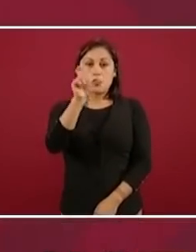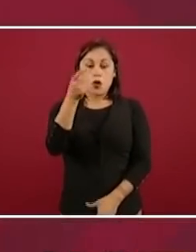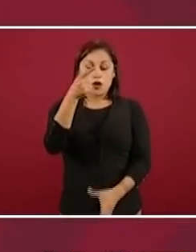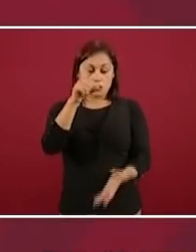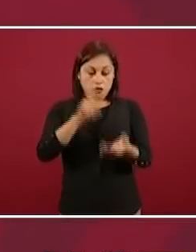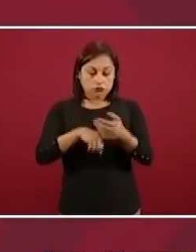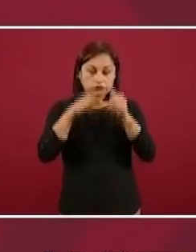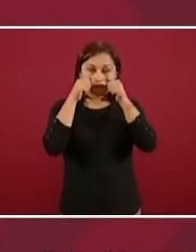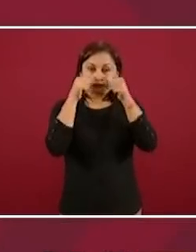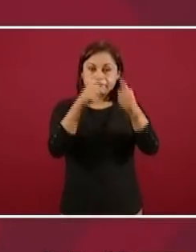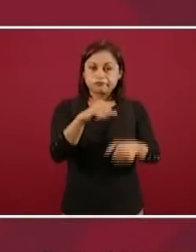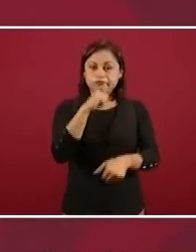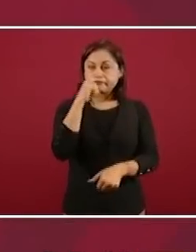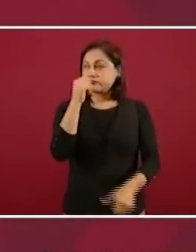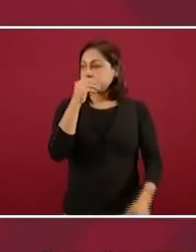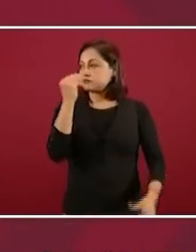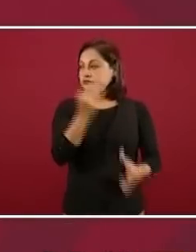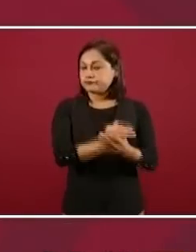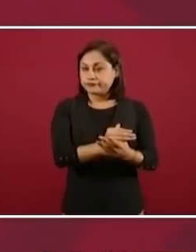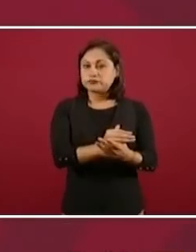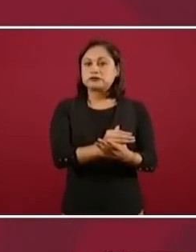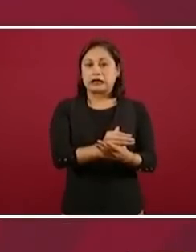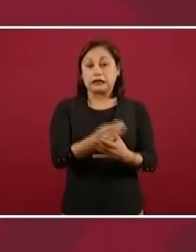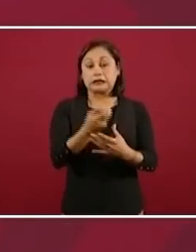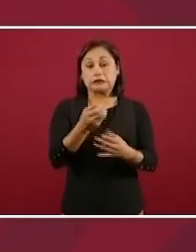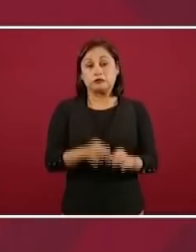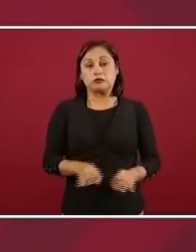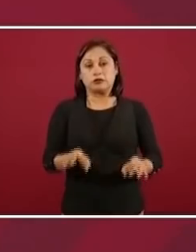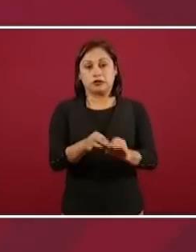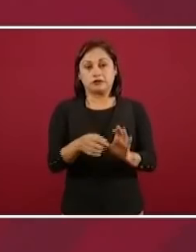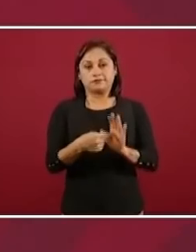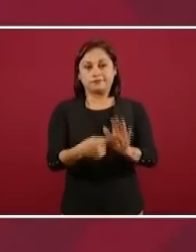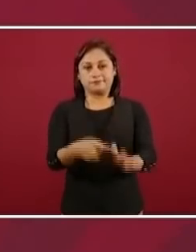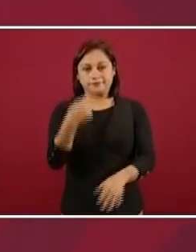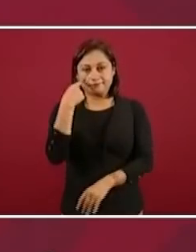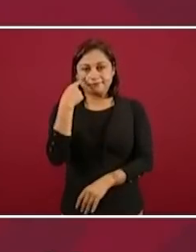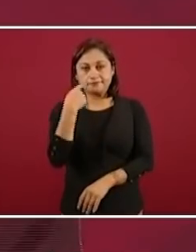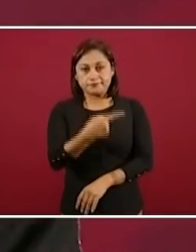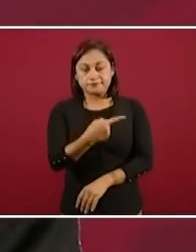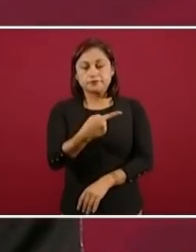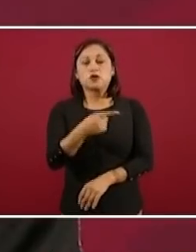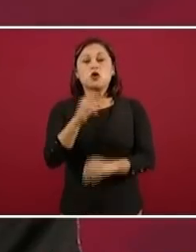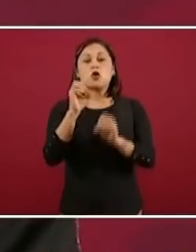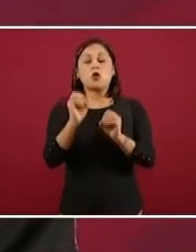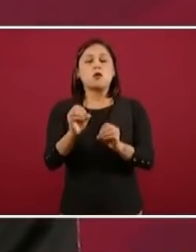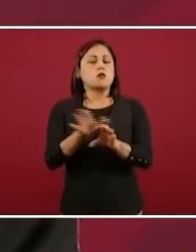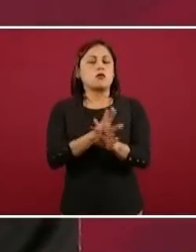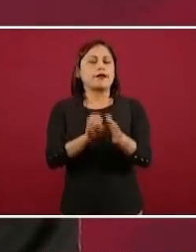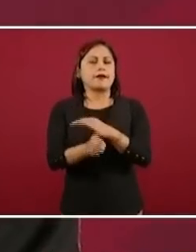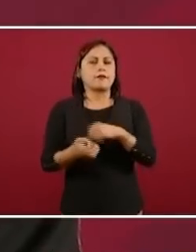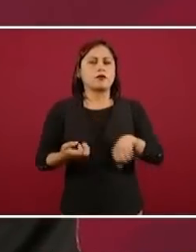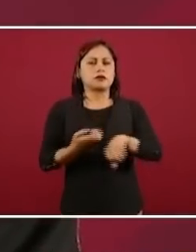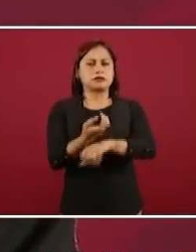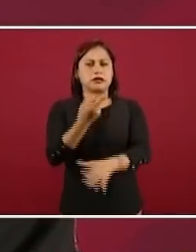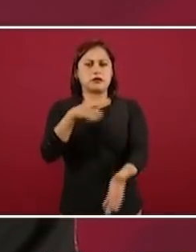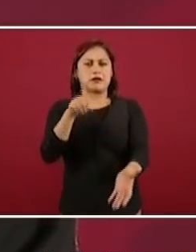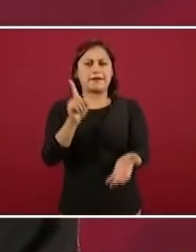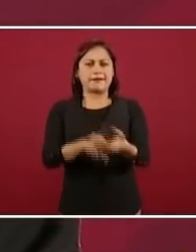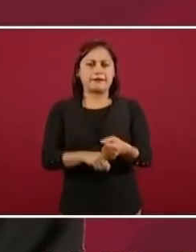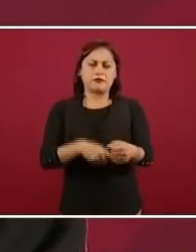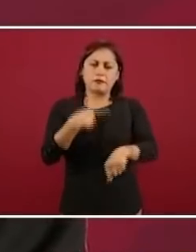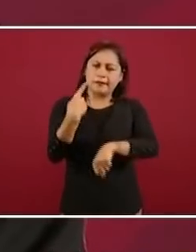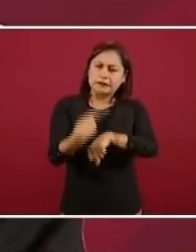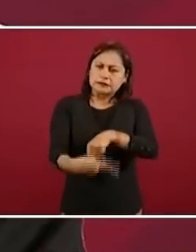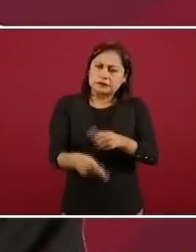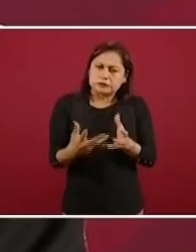cuándo hay mucha incidencia delictiva en un estado es por qué